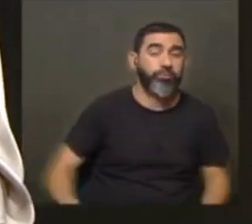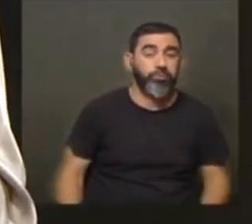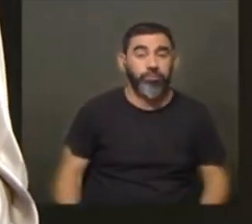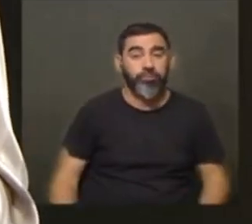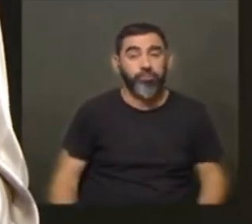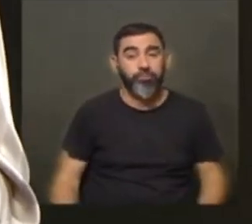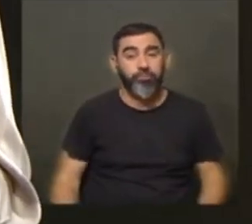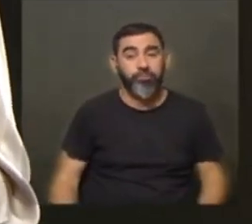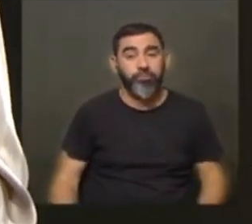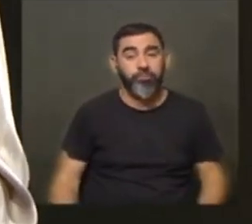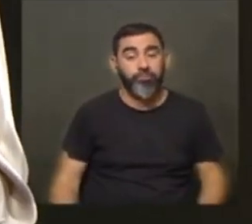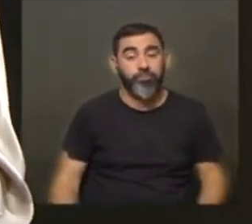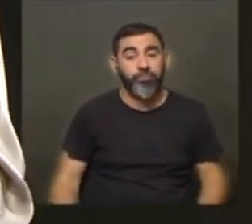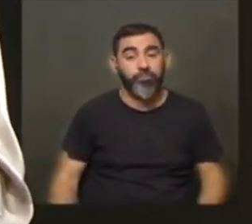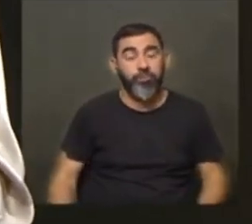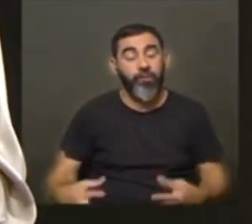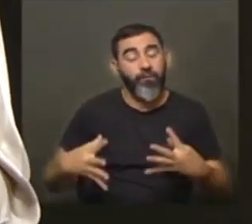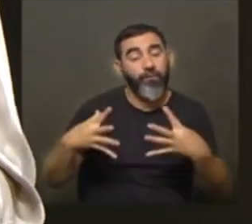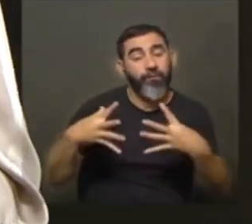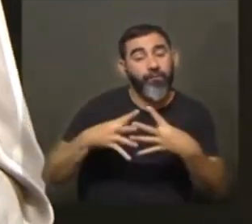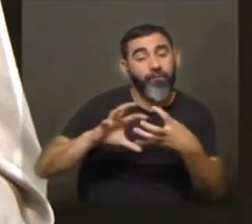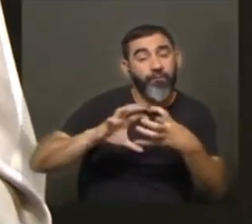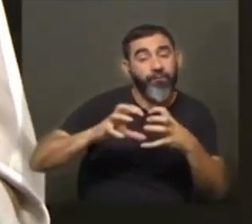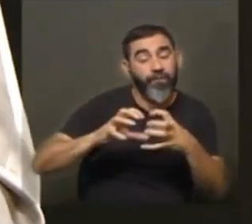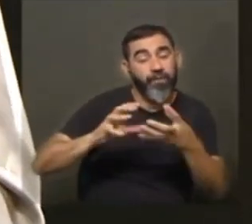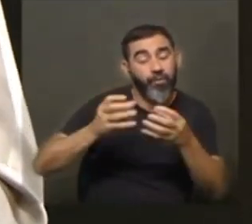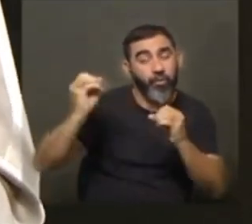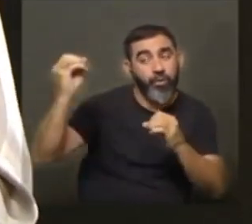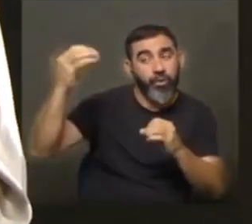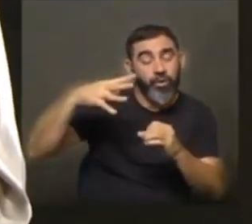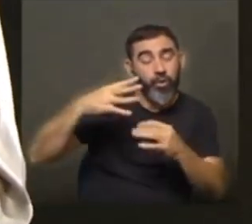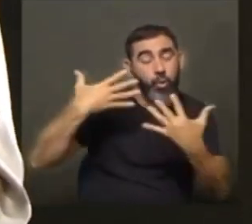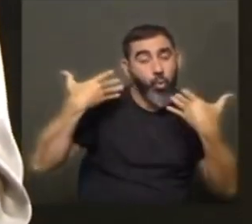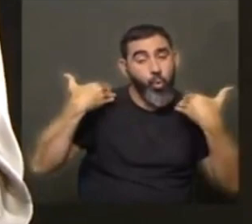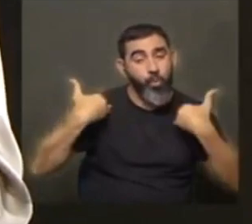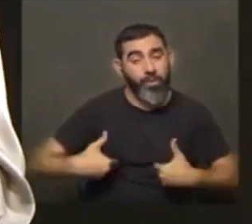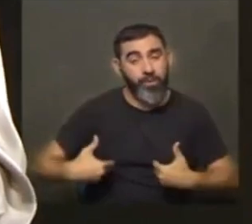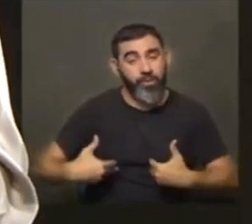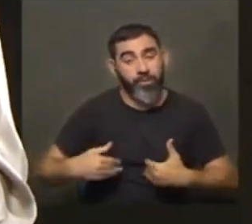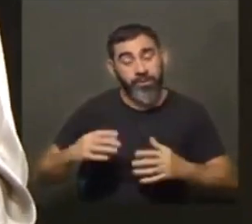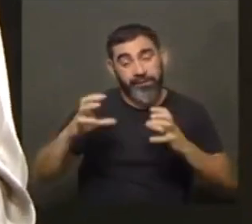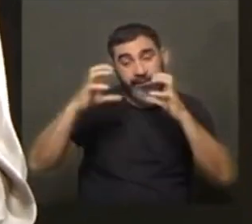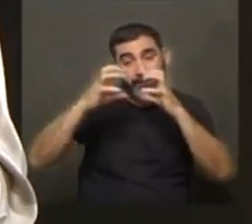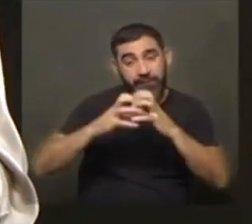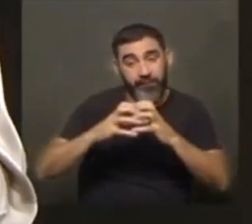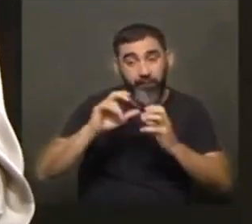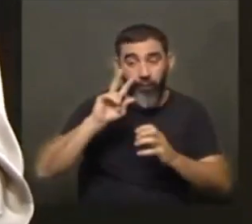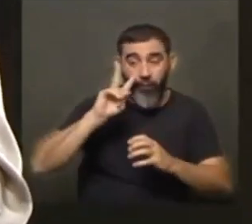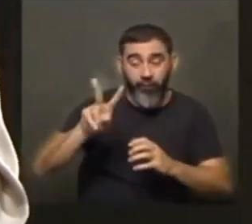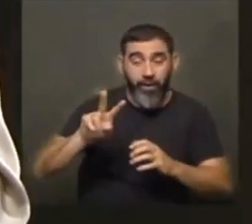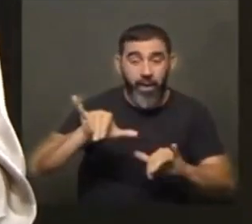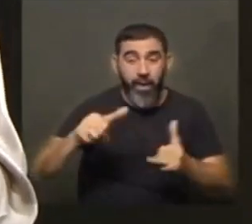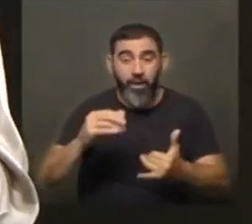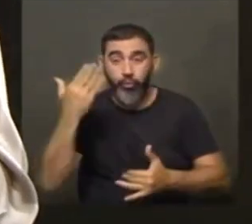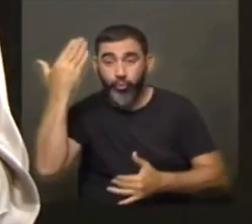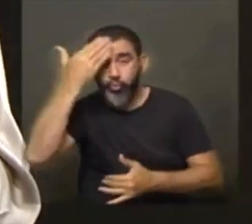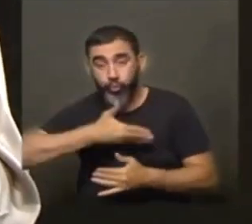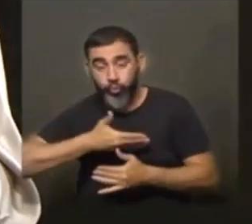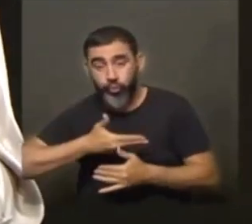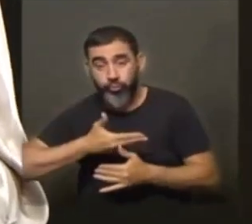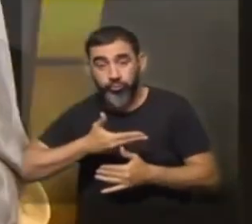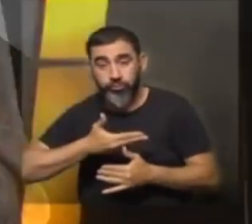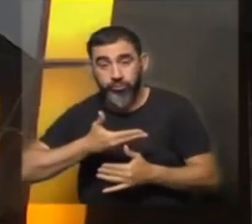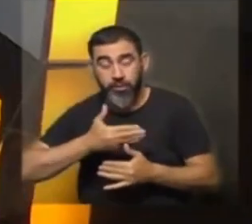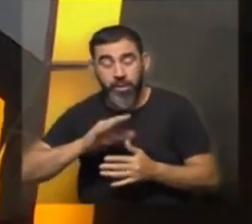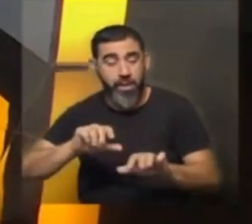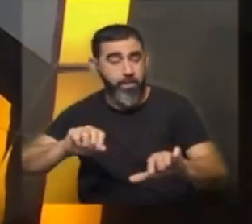lo compensa aplicando filtros contrarios e ilumina el vestido. Y el cerebro de quienes lo perciben azul y negro interpreta que